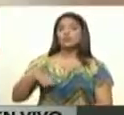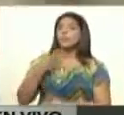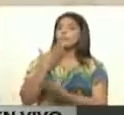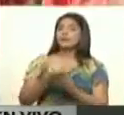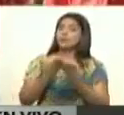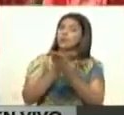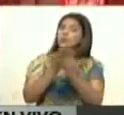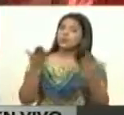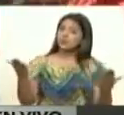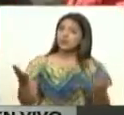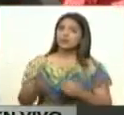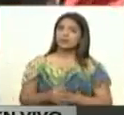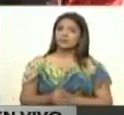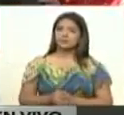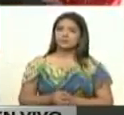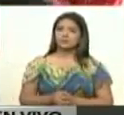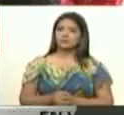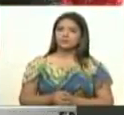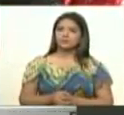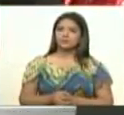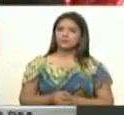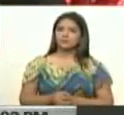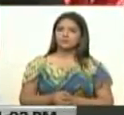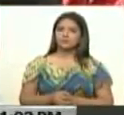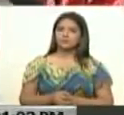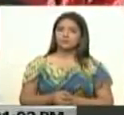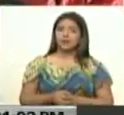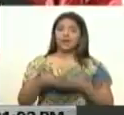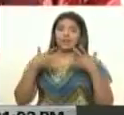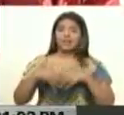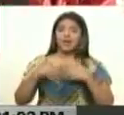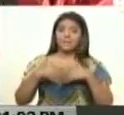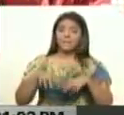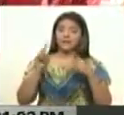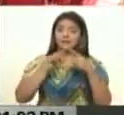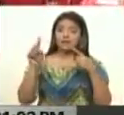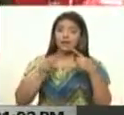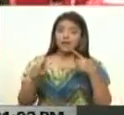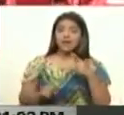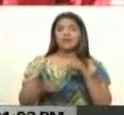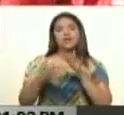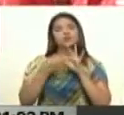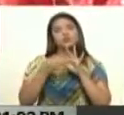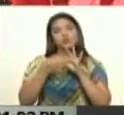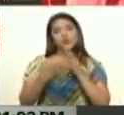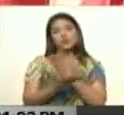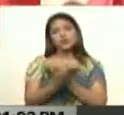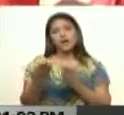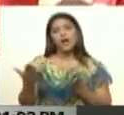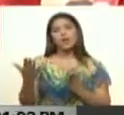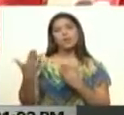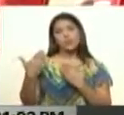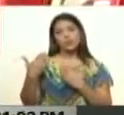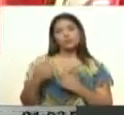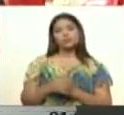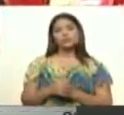a ustedes, hermanos trabajadores y trabajadoras del sector eléctrico, la solidaridad, el apoyo,